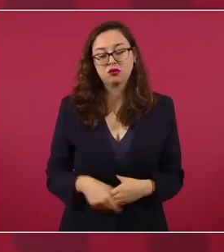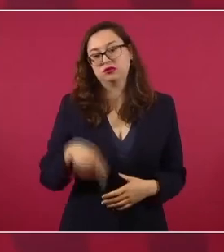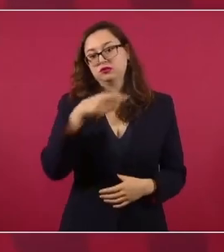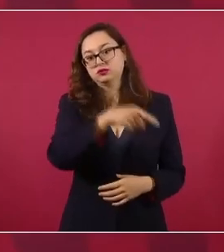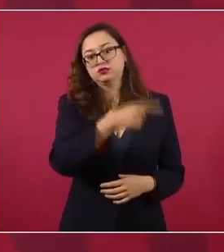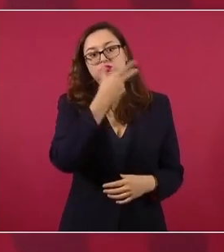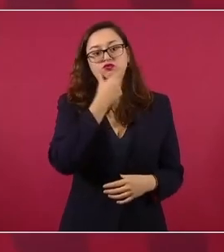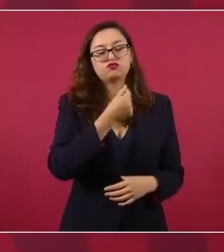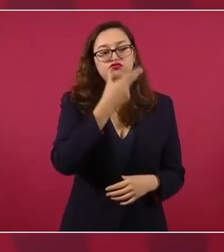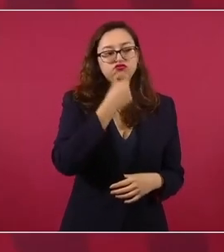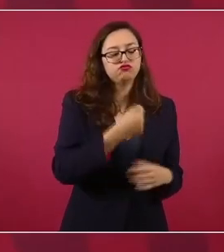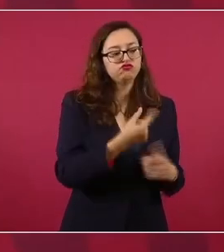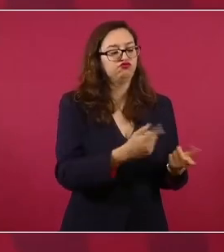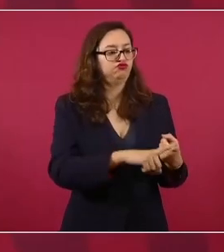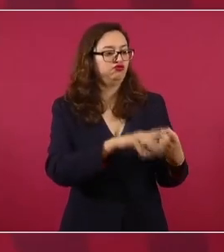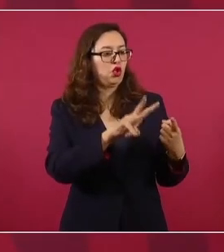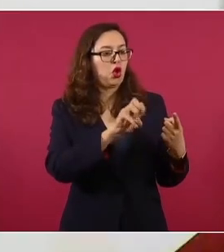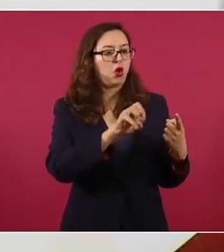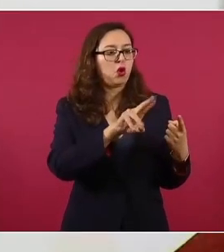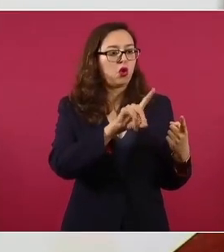Goldenberg, Aguilar Camín,